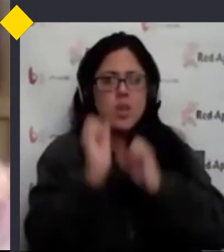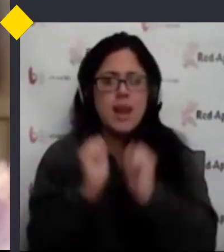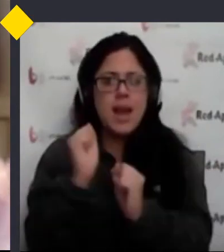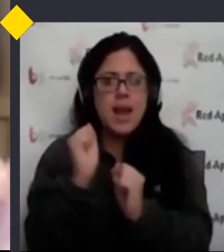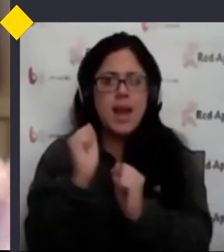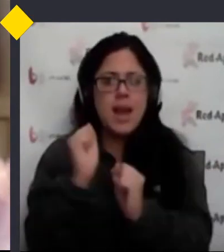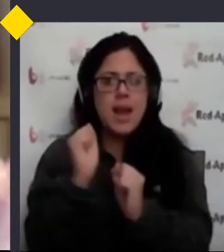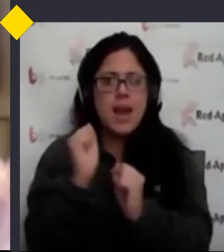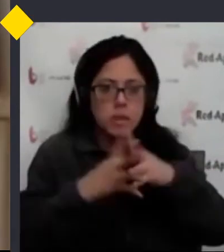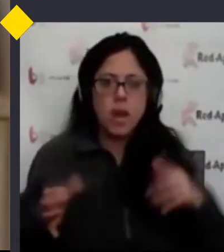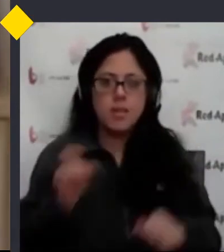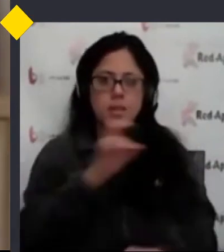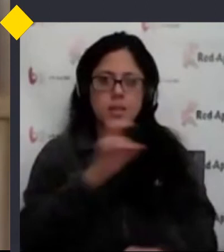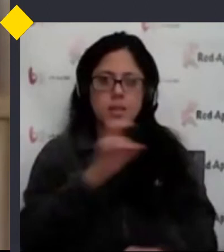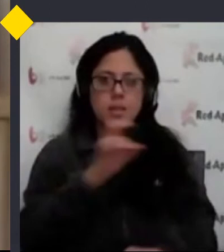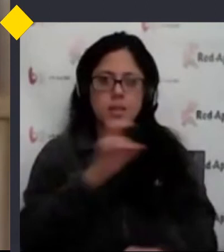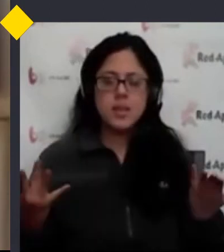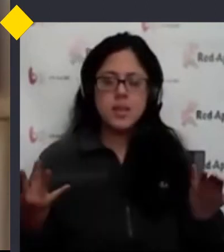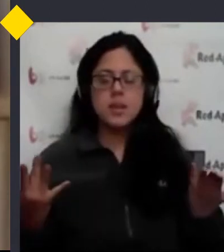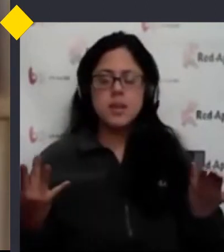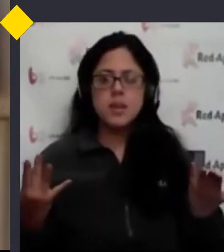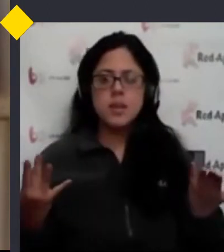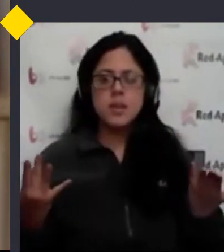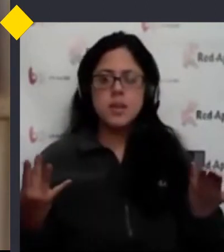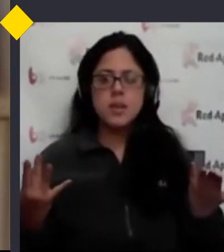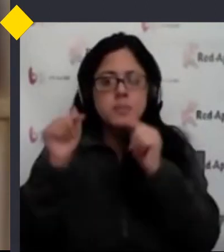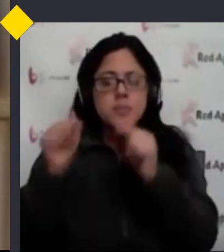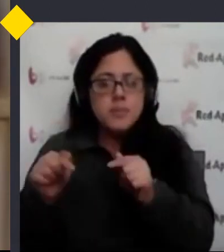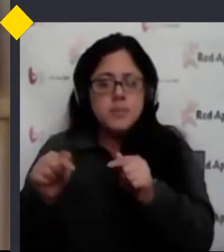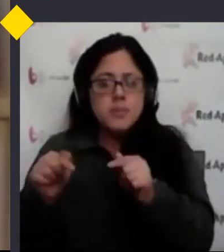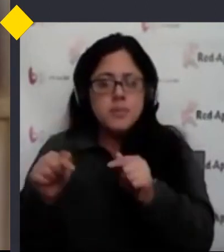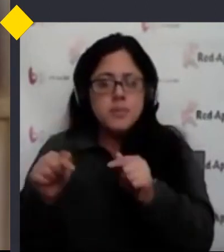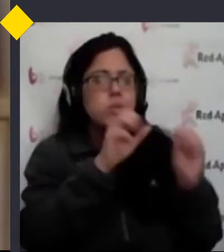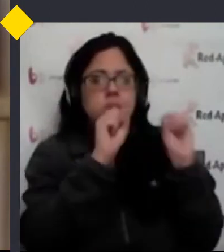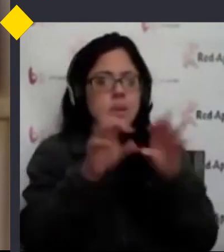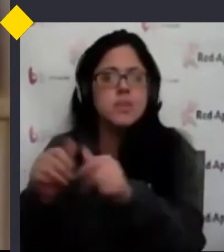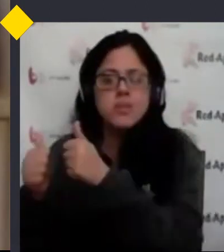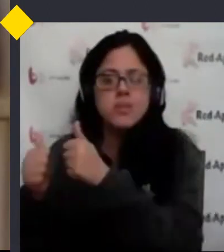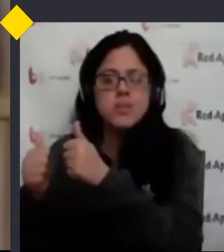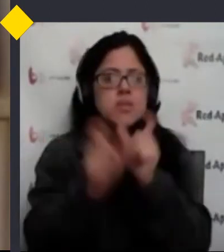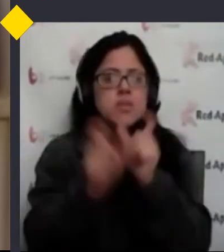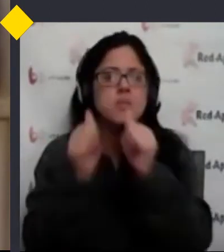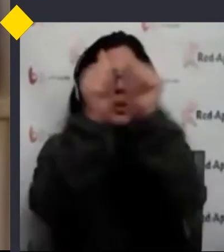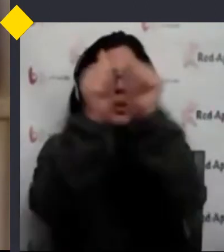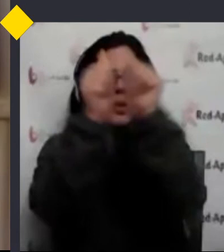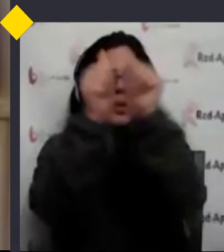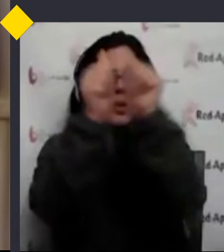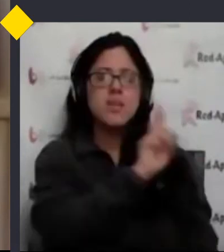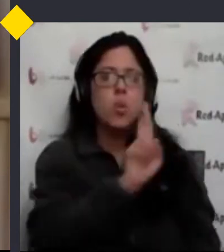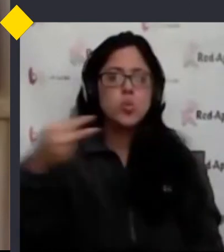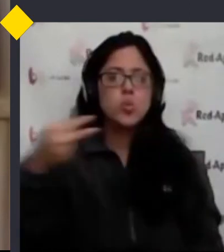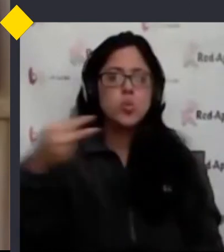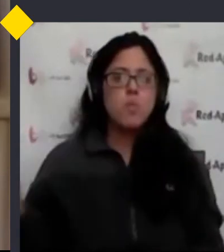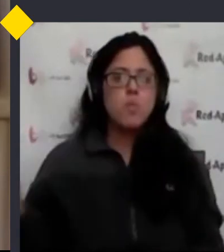en Chile, que ni siquiera, o sea, se está capacitando bien a las gerencias de recursos humanos, a las gerencias de personas, para